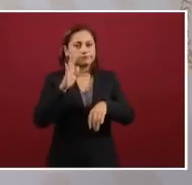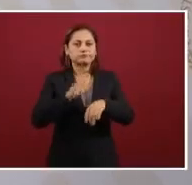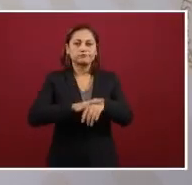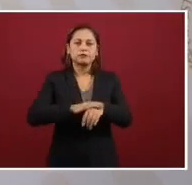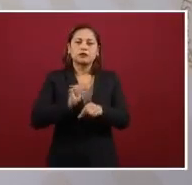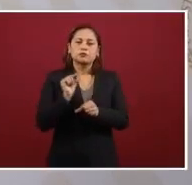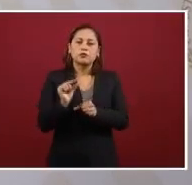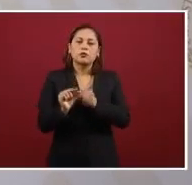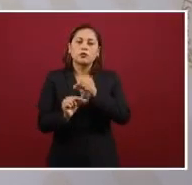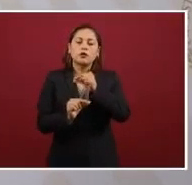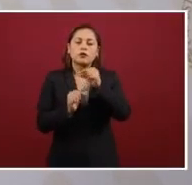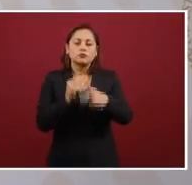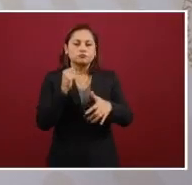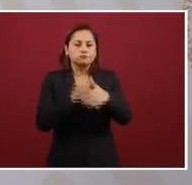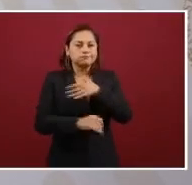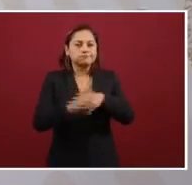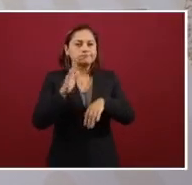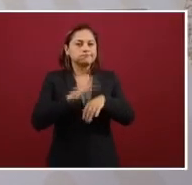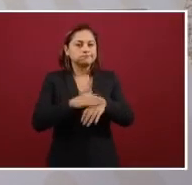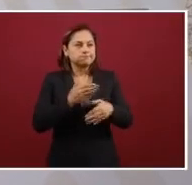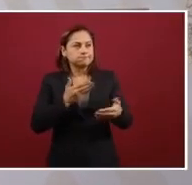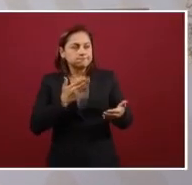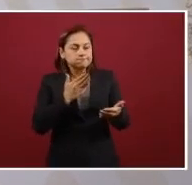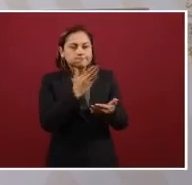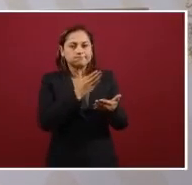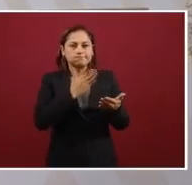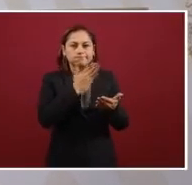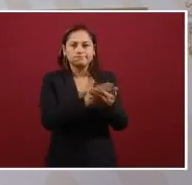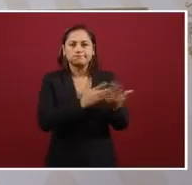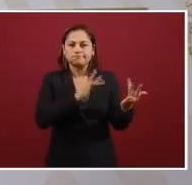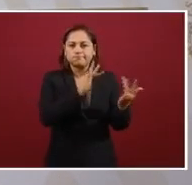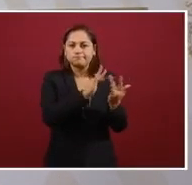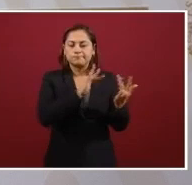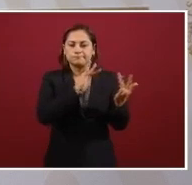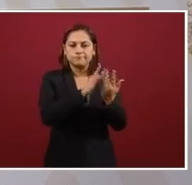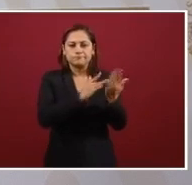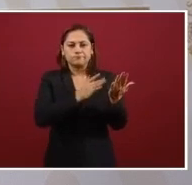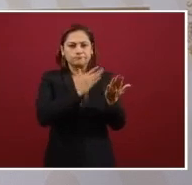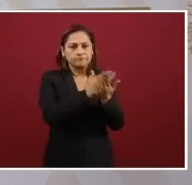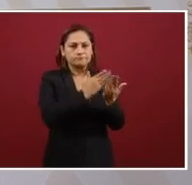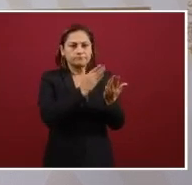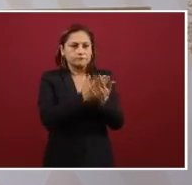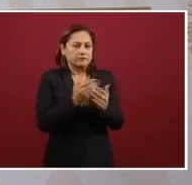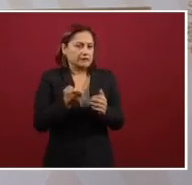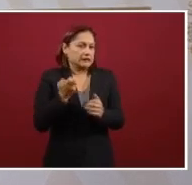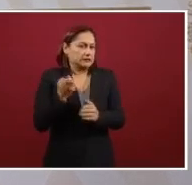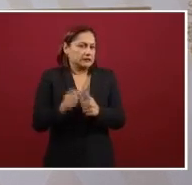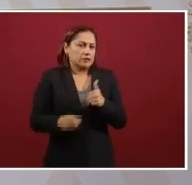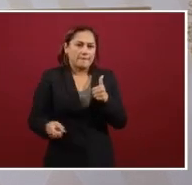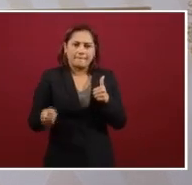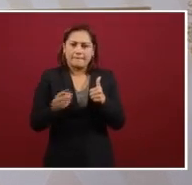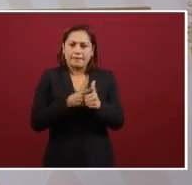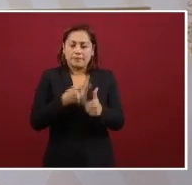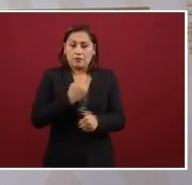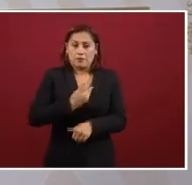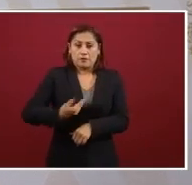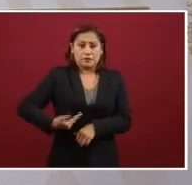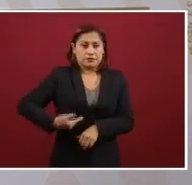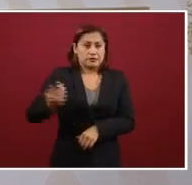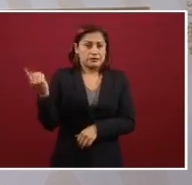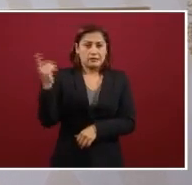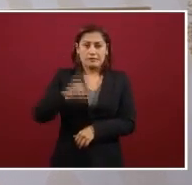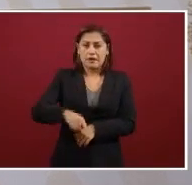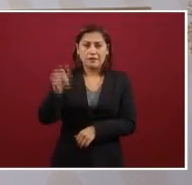más posibilidades de apoyar a nuestros connacionales, porque es nuestra obligación primera, es lo que nos ha pedido el presidente, eso es una